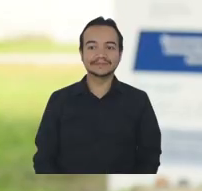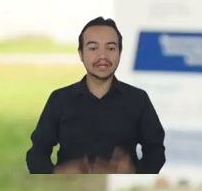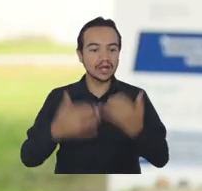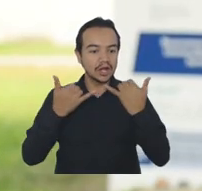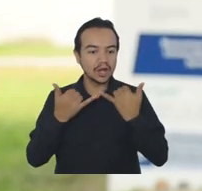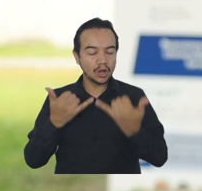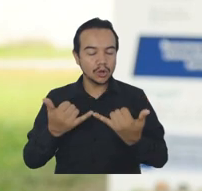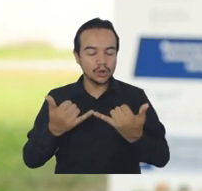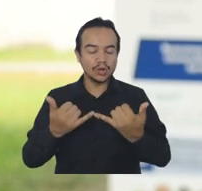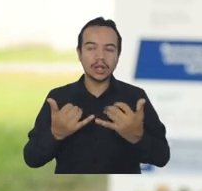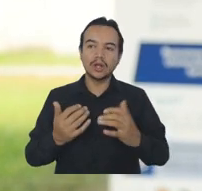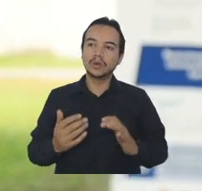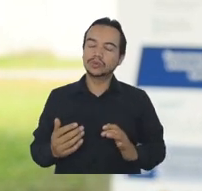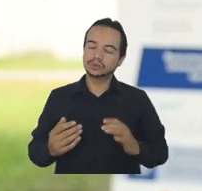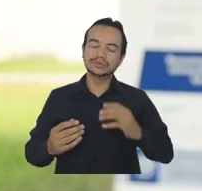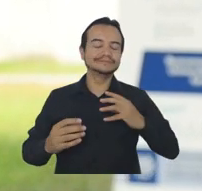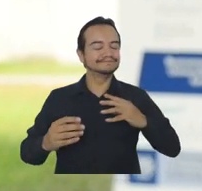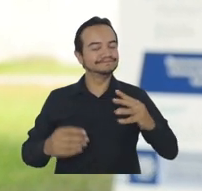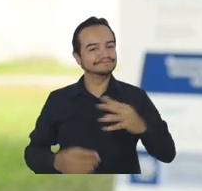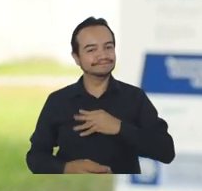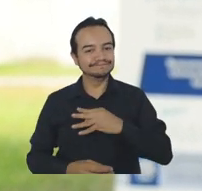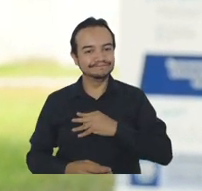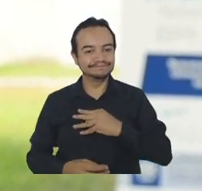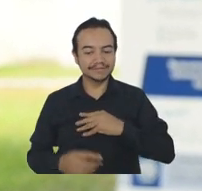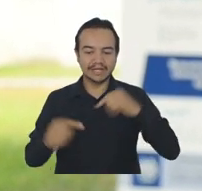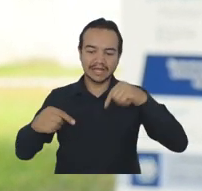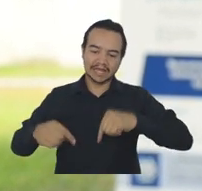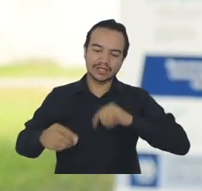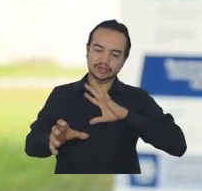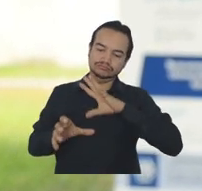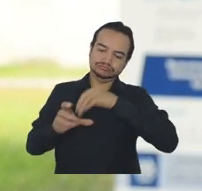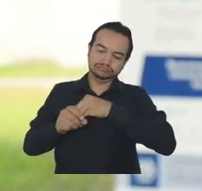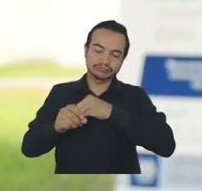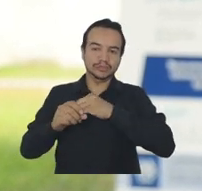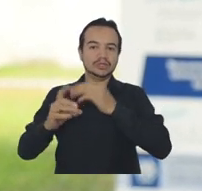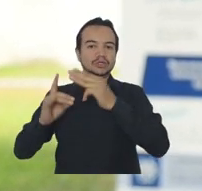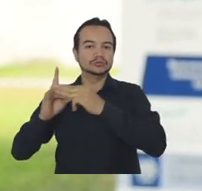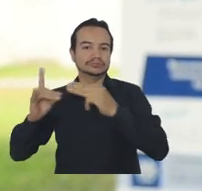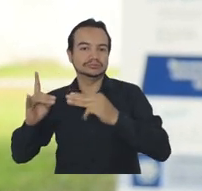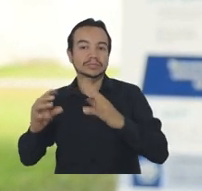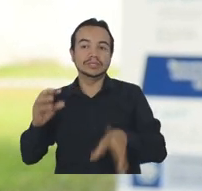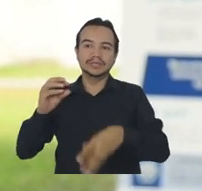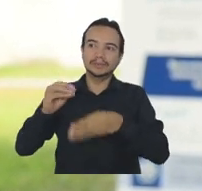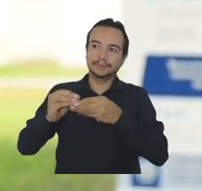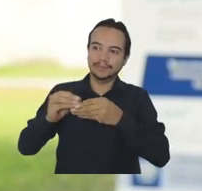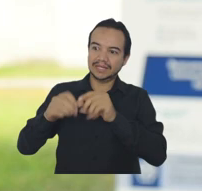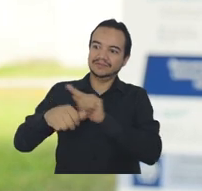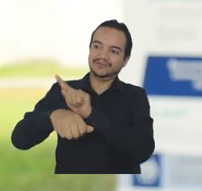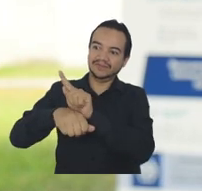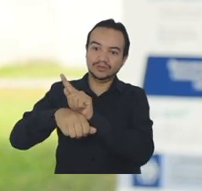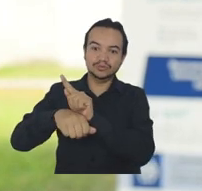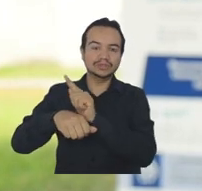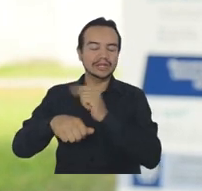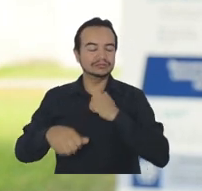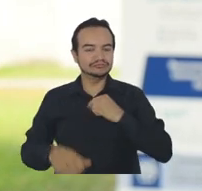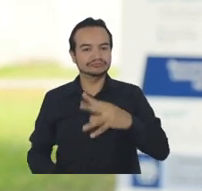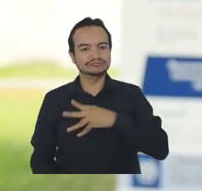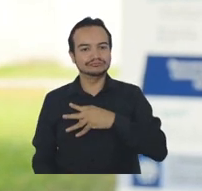En estos momentos es grato para nosotros como Universidad del Magdalena, como programa de enfermería y facultad, hacer